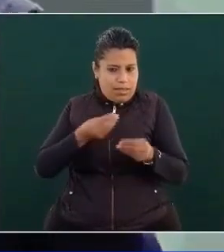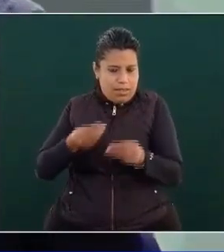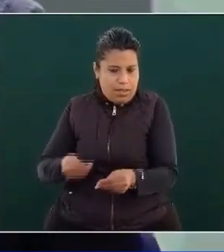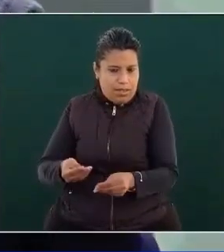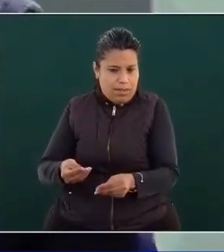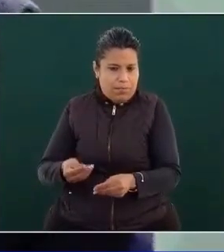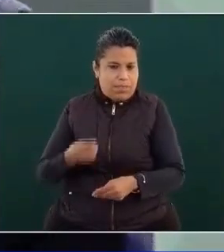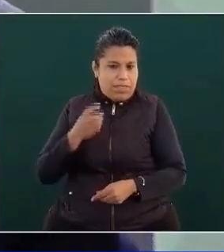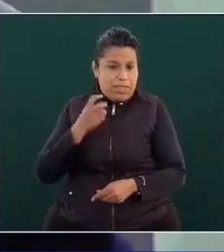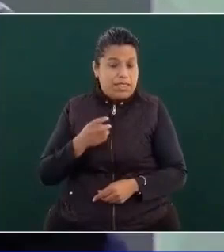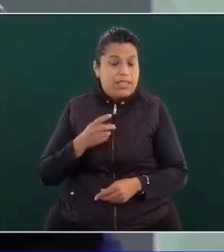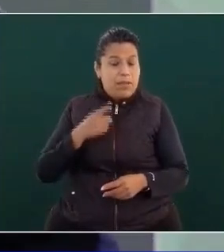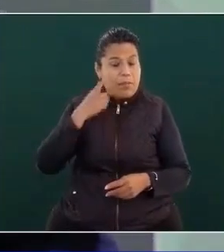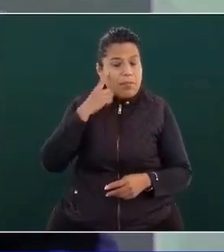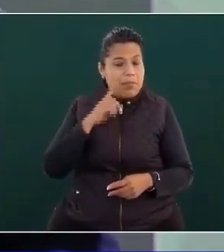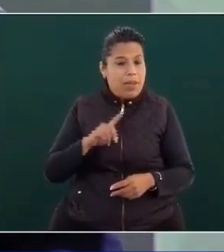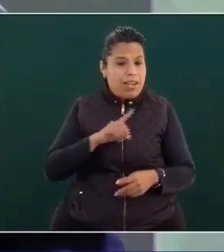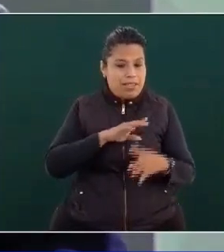de nuestros paisanos,